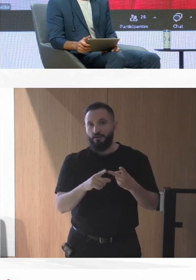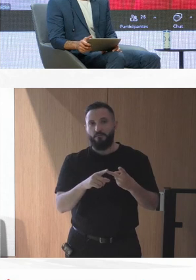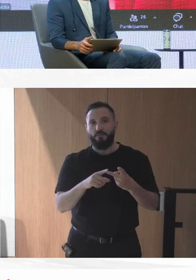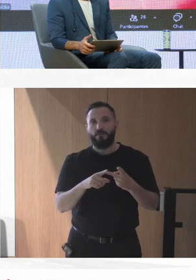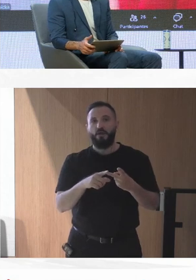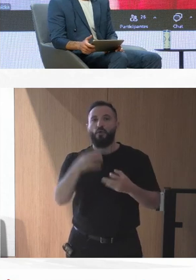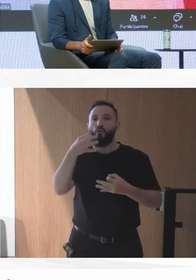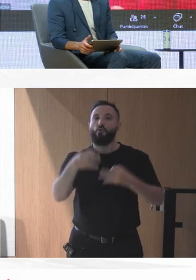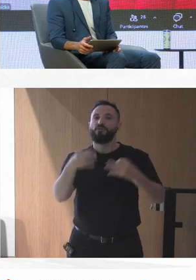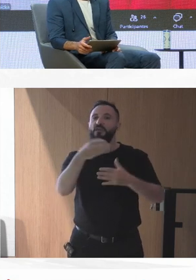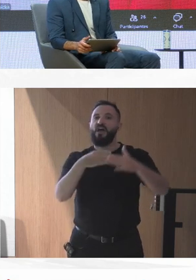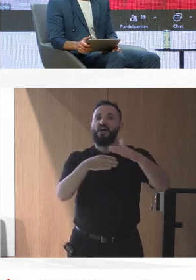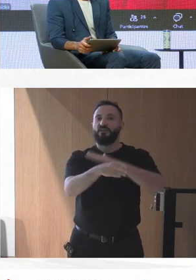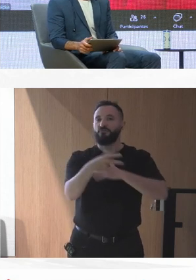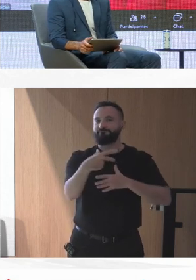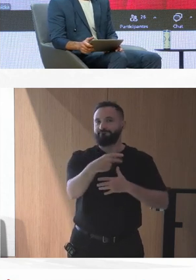a la justicia